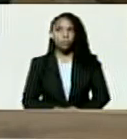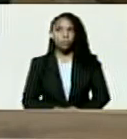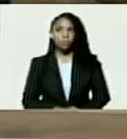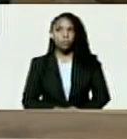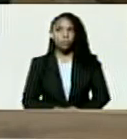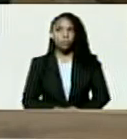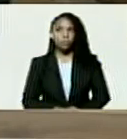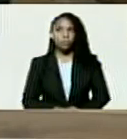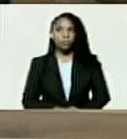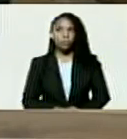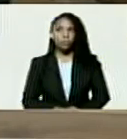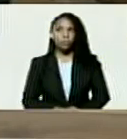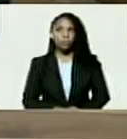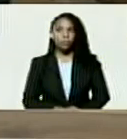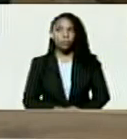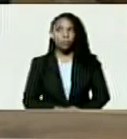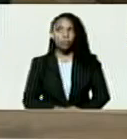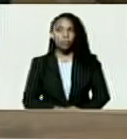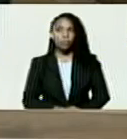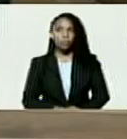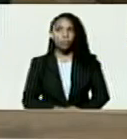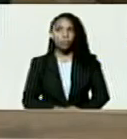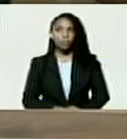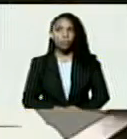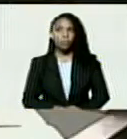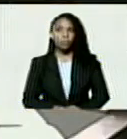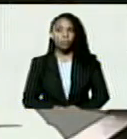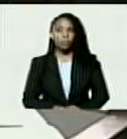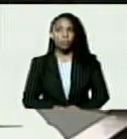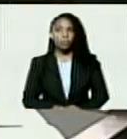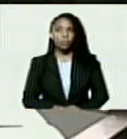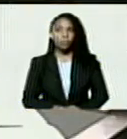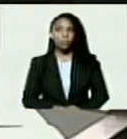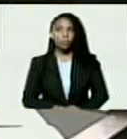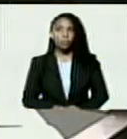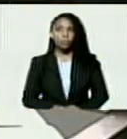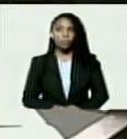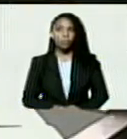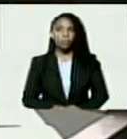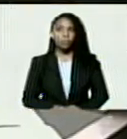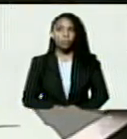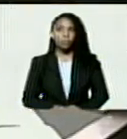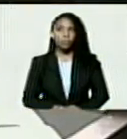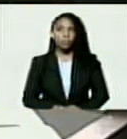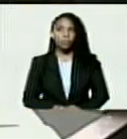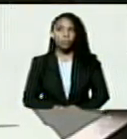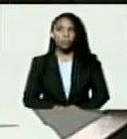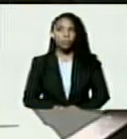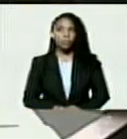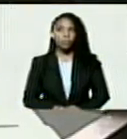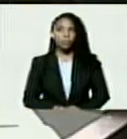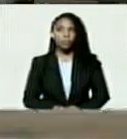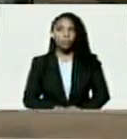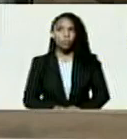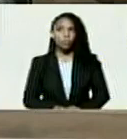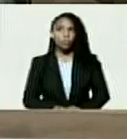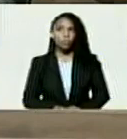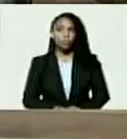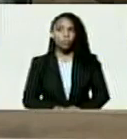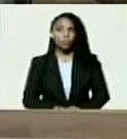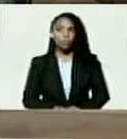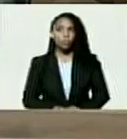Enrique Encinosa Morales, ciudadano Manuel José Escauriza Sánchez, ciudadano